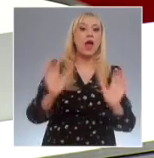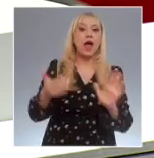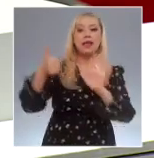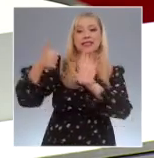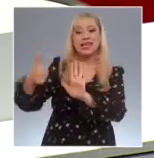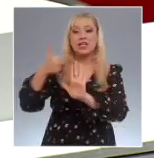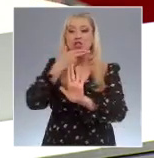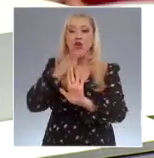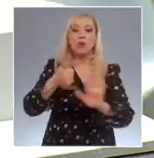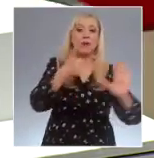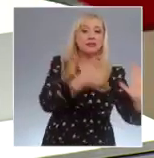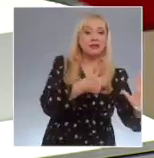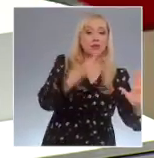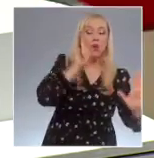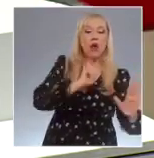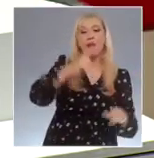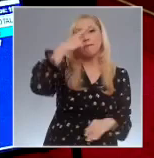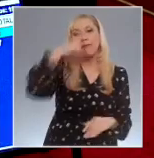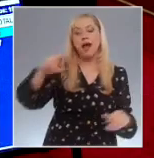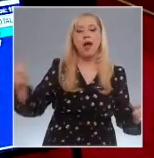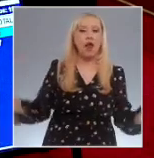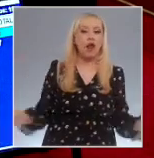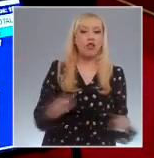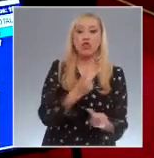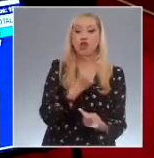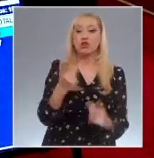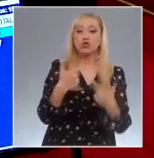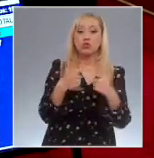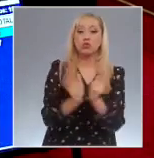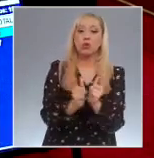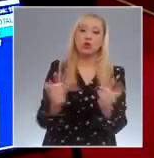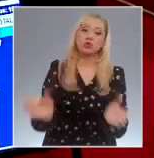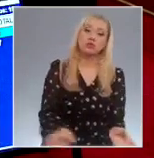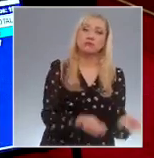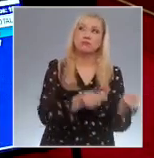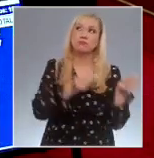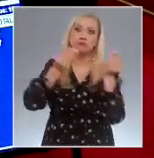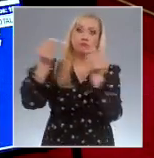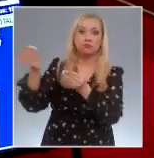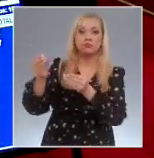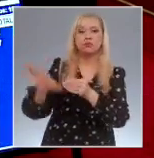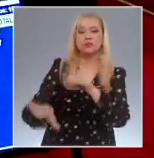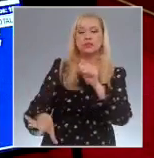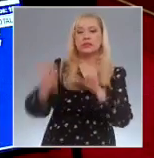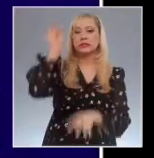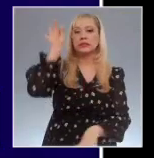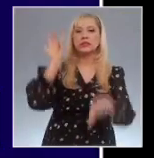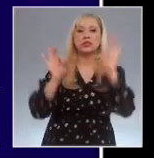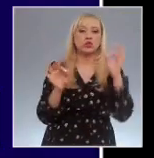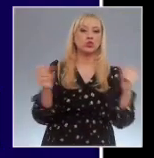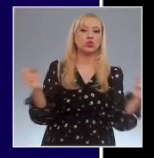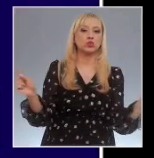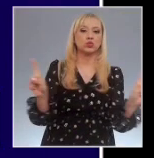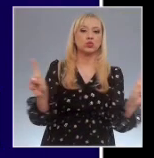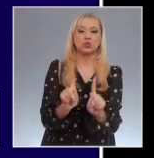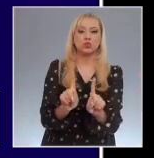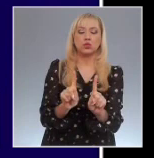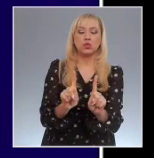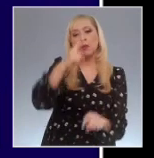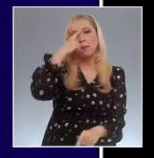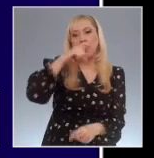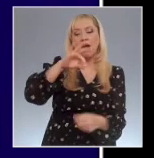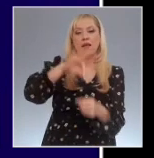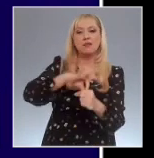para integrar las 2 ternas que enviará al Senado para designar a 2 magistrados de la Sala Superior del Tribunal Electoral. Las